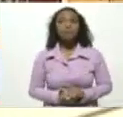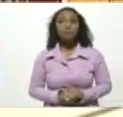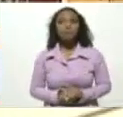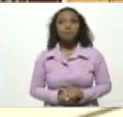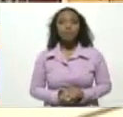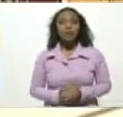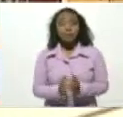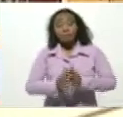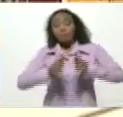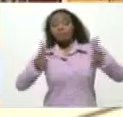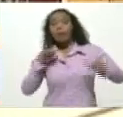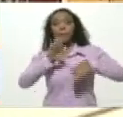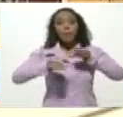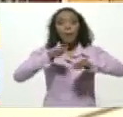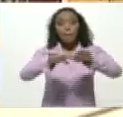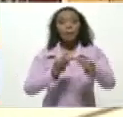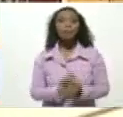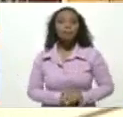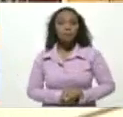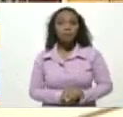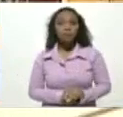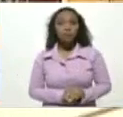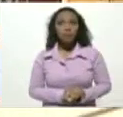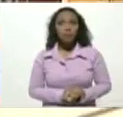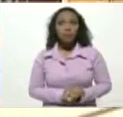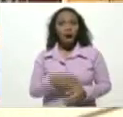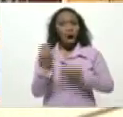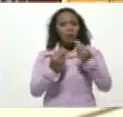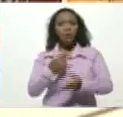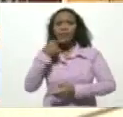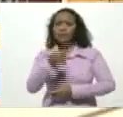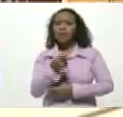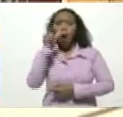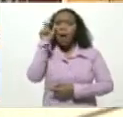Es un inmenso paso. Como decía Luis,